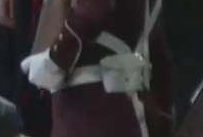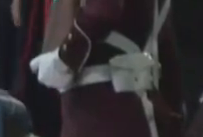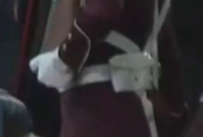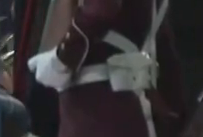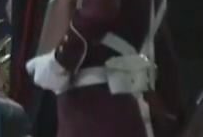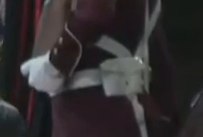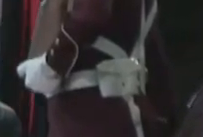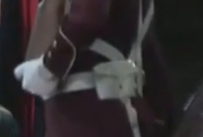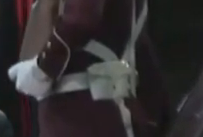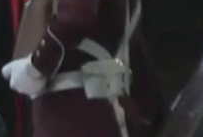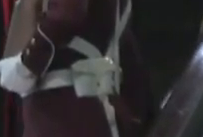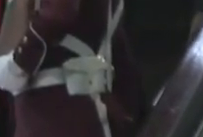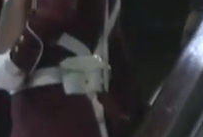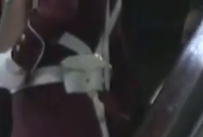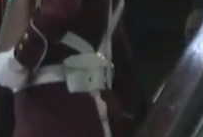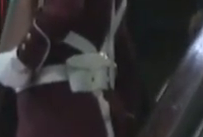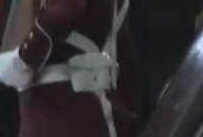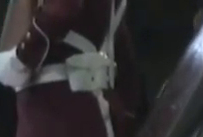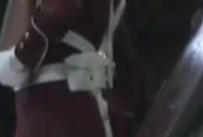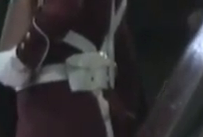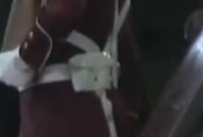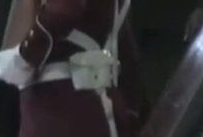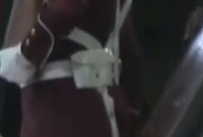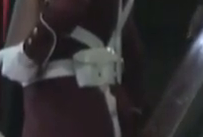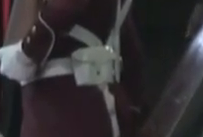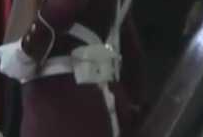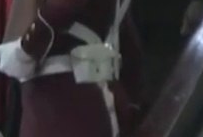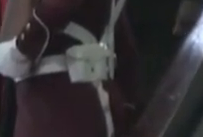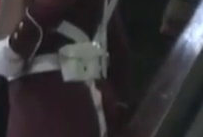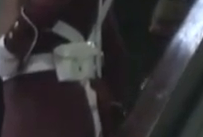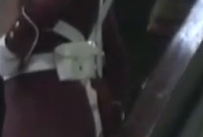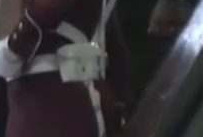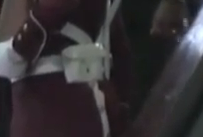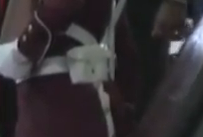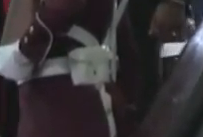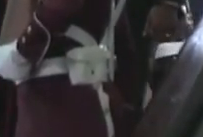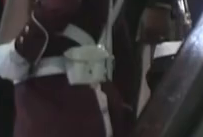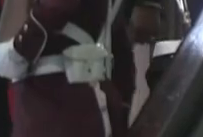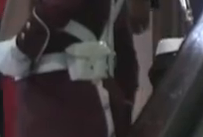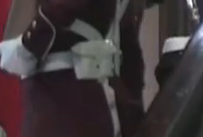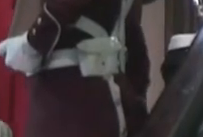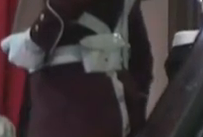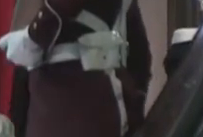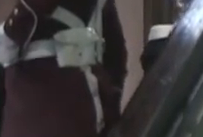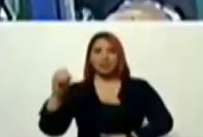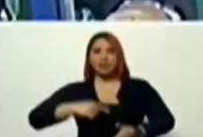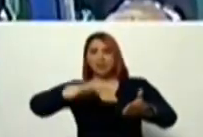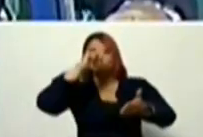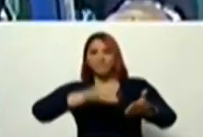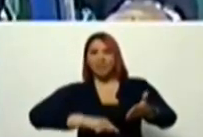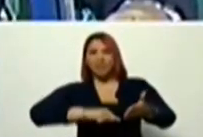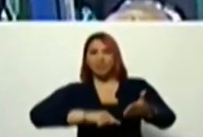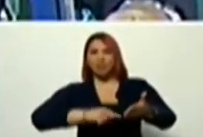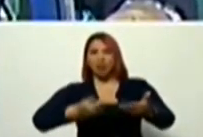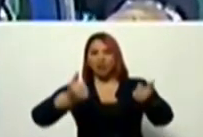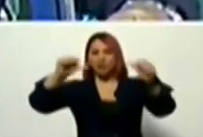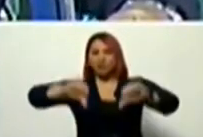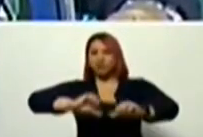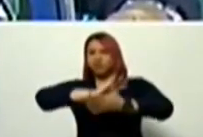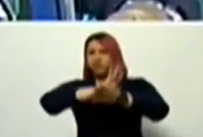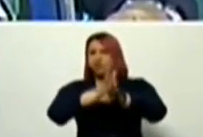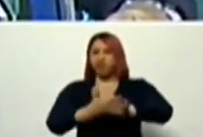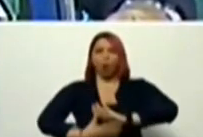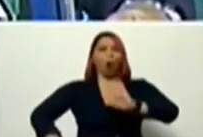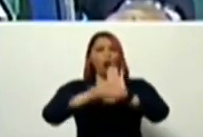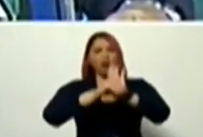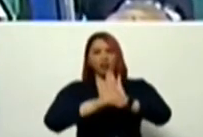fracasaron nuevamente al tratar de activar un referendo que le revocara de su mandato presidencial. Fracasaron